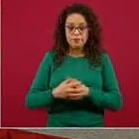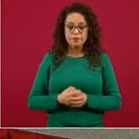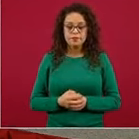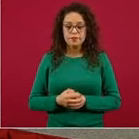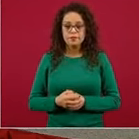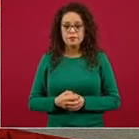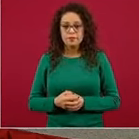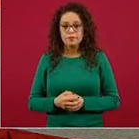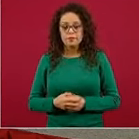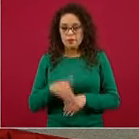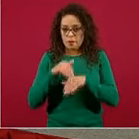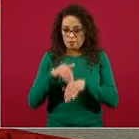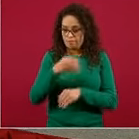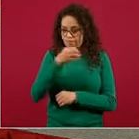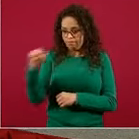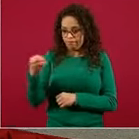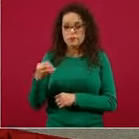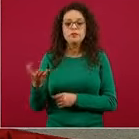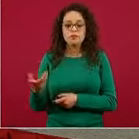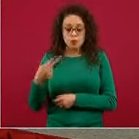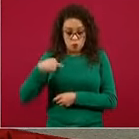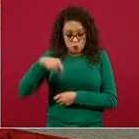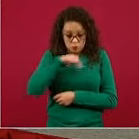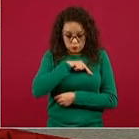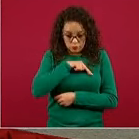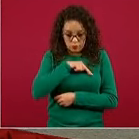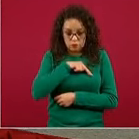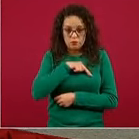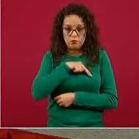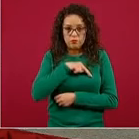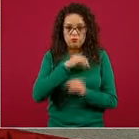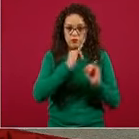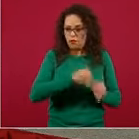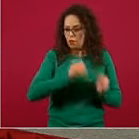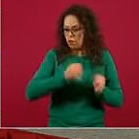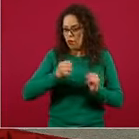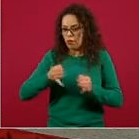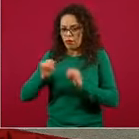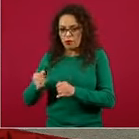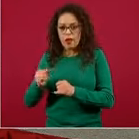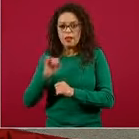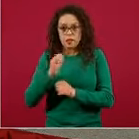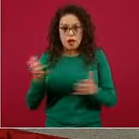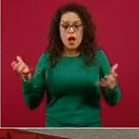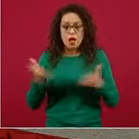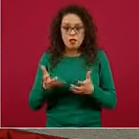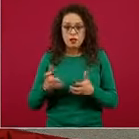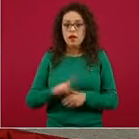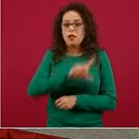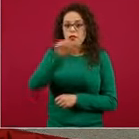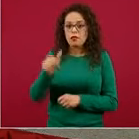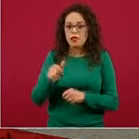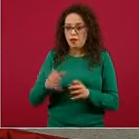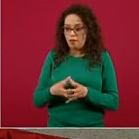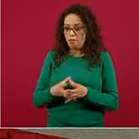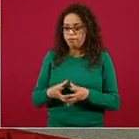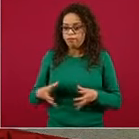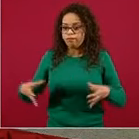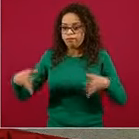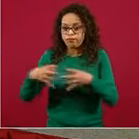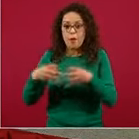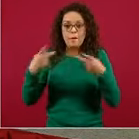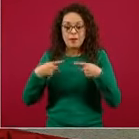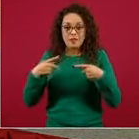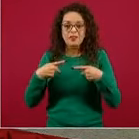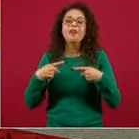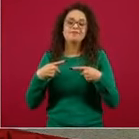hacemos tanto en lo individual, y si en lo individual lo hacemos de manera colectiva, de seguro nuevamente